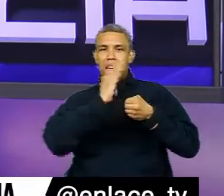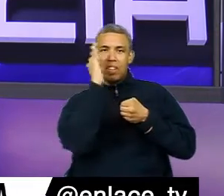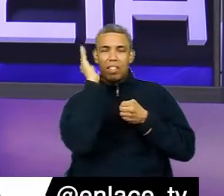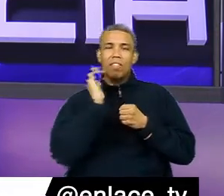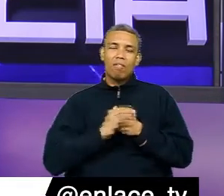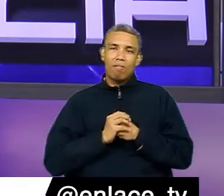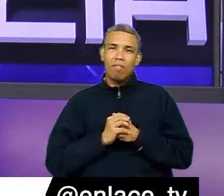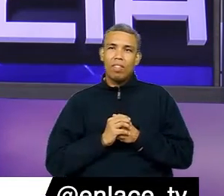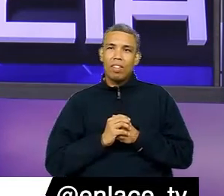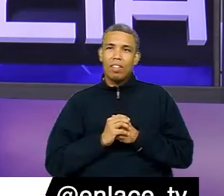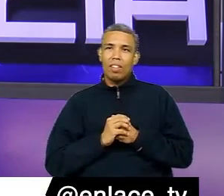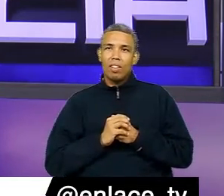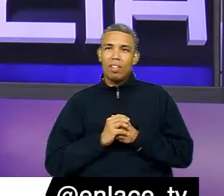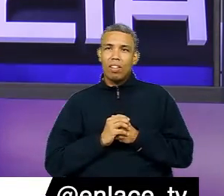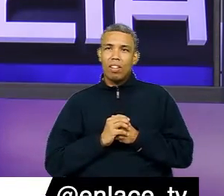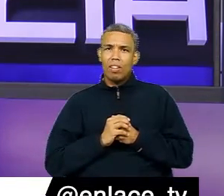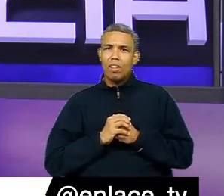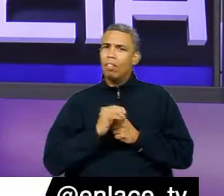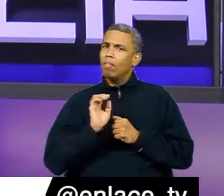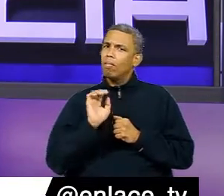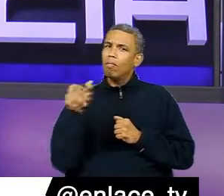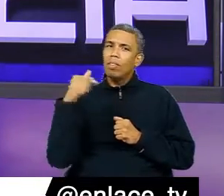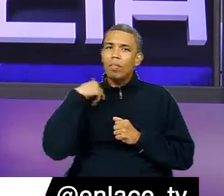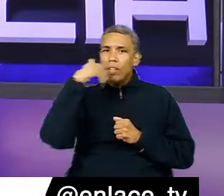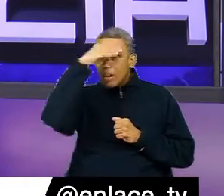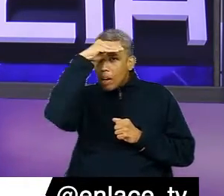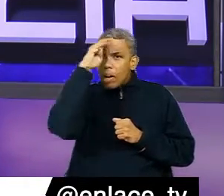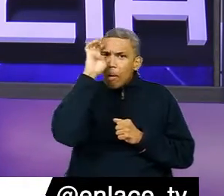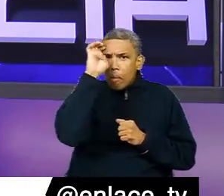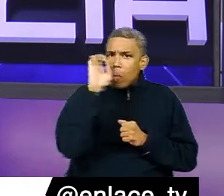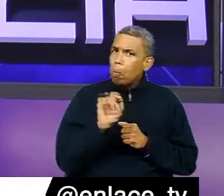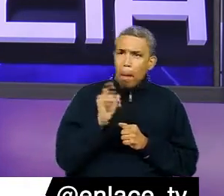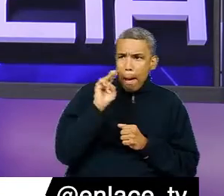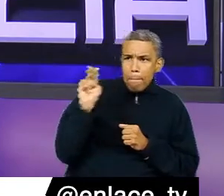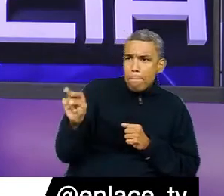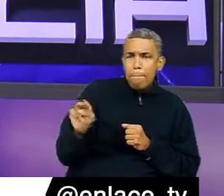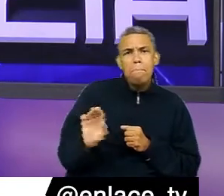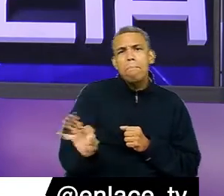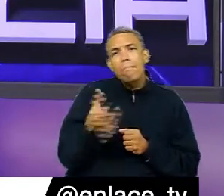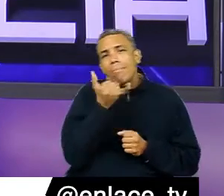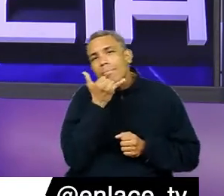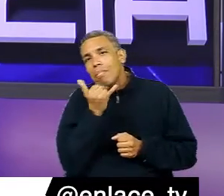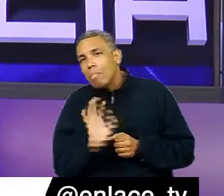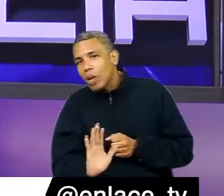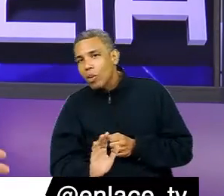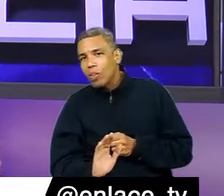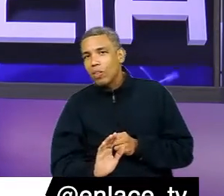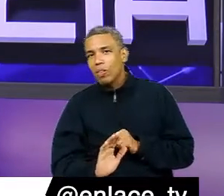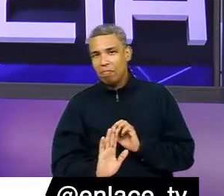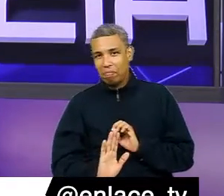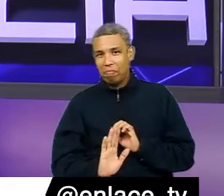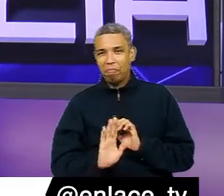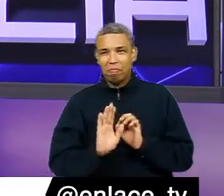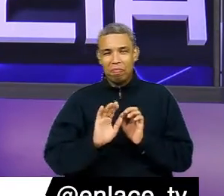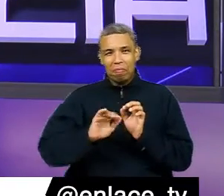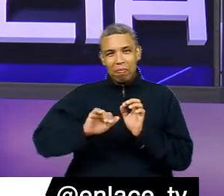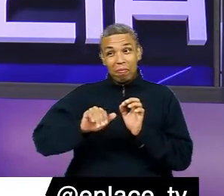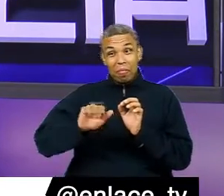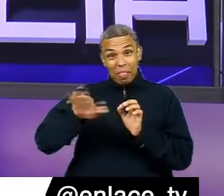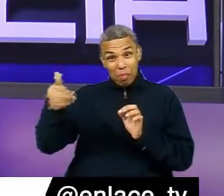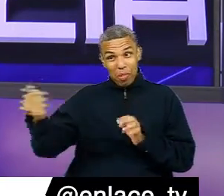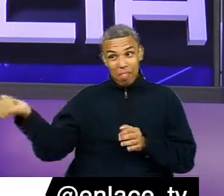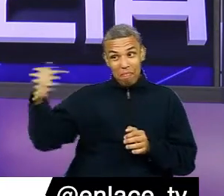propósito, no vi por ahí a Paola López, se le perdió Paola López, Ariel Quiseno. Estaremos muy atentos entonces de su retorno y de las buenas noticias que nos traigan